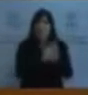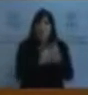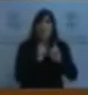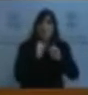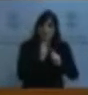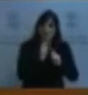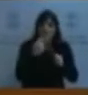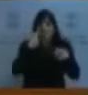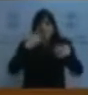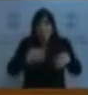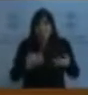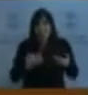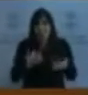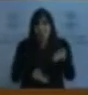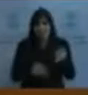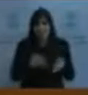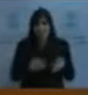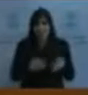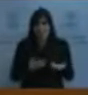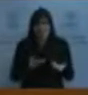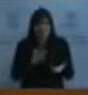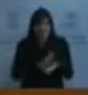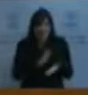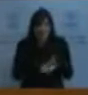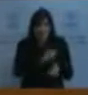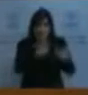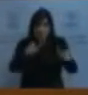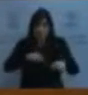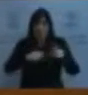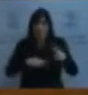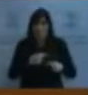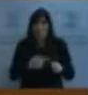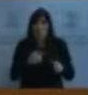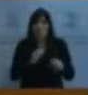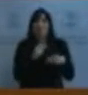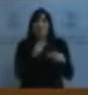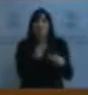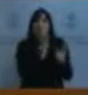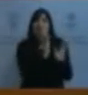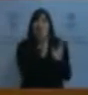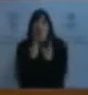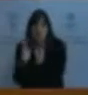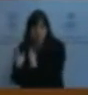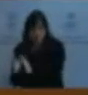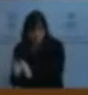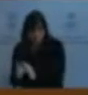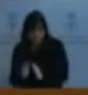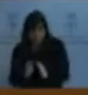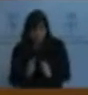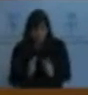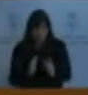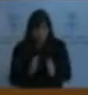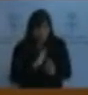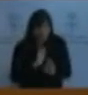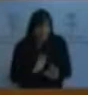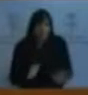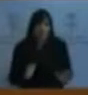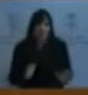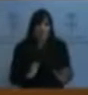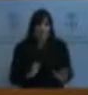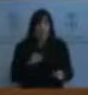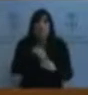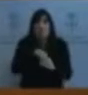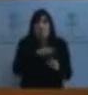las familias y respuesta ordenada a los asturianos, ni más ni menos que en el ámbito sanitario. La ley